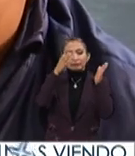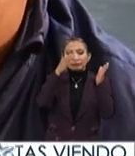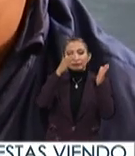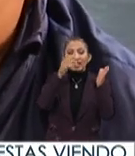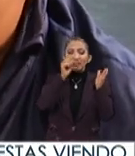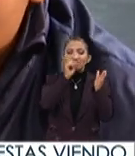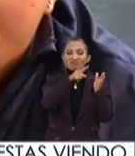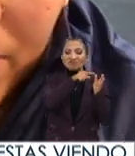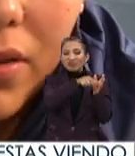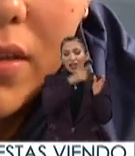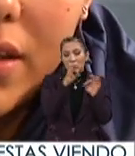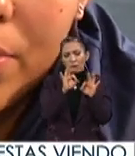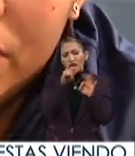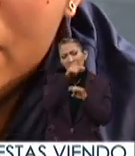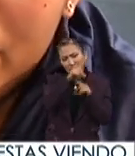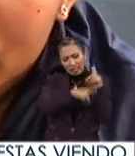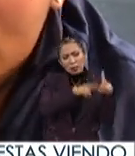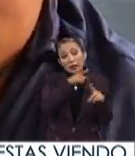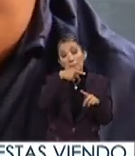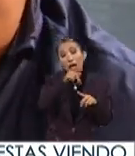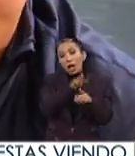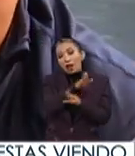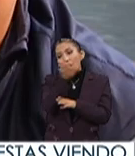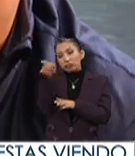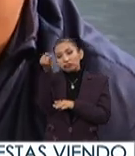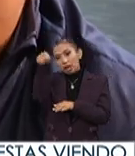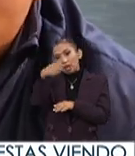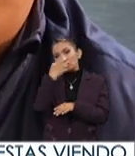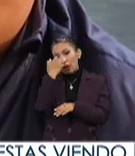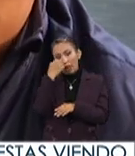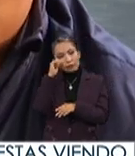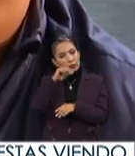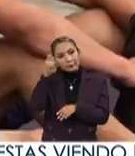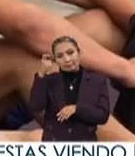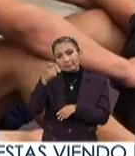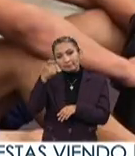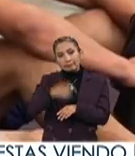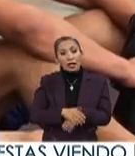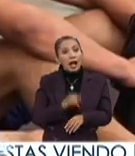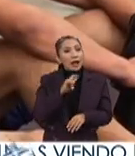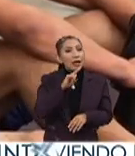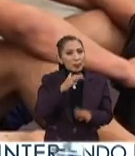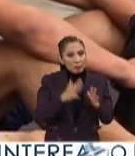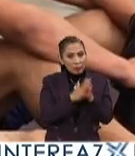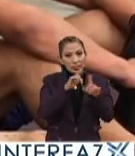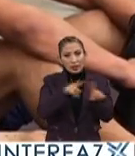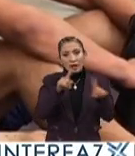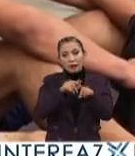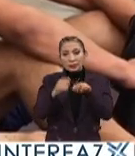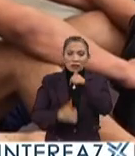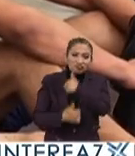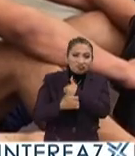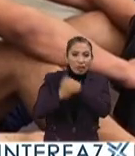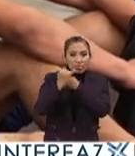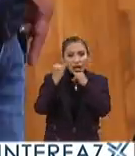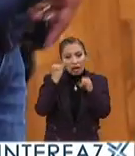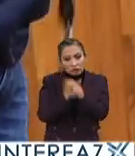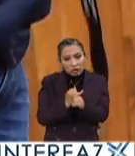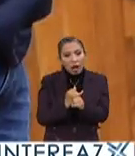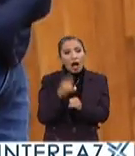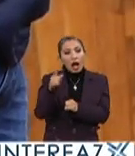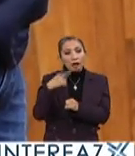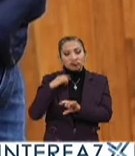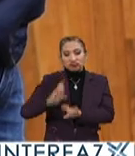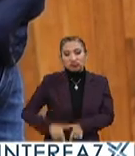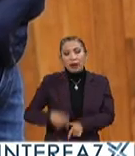y fue como, sí es muy importante el deporte, pero yo creo que la escuela siempre va. Alejandra participó en diferentes competencias internacionales,